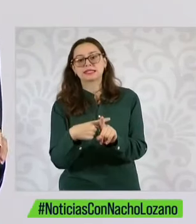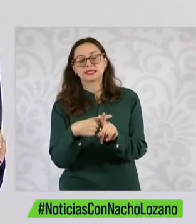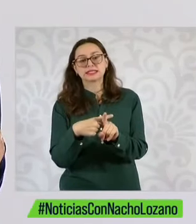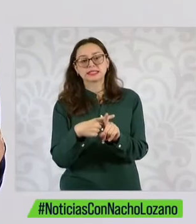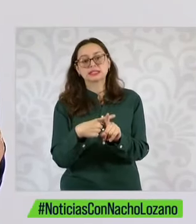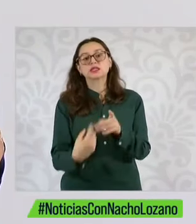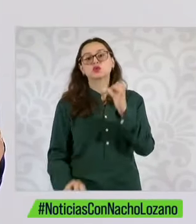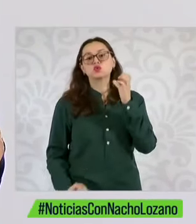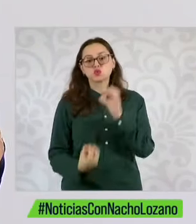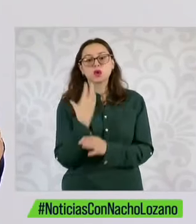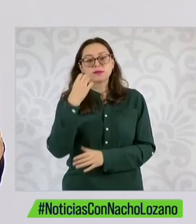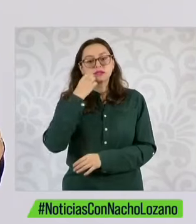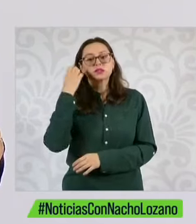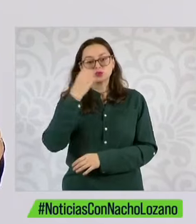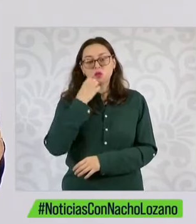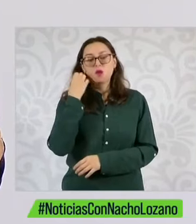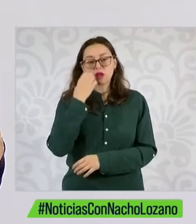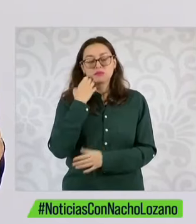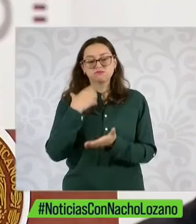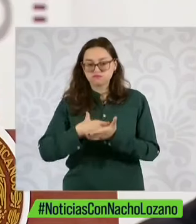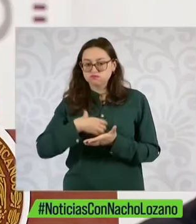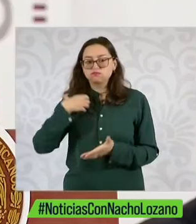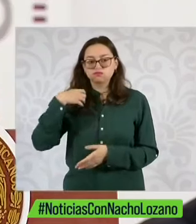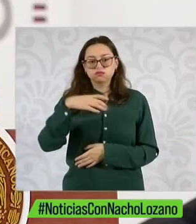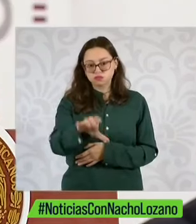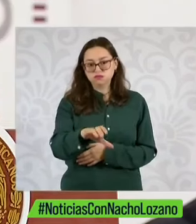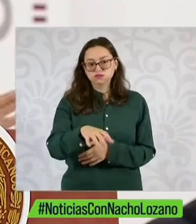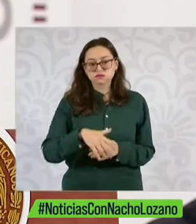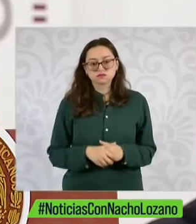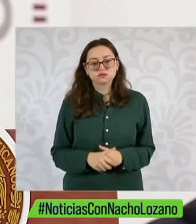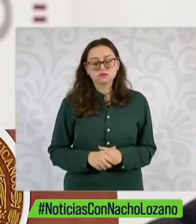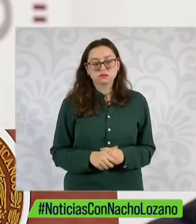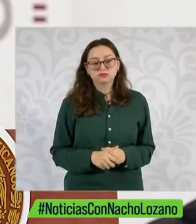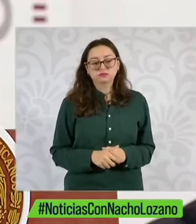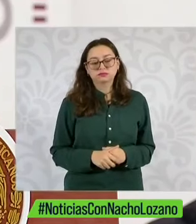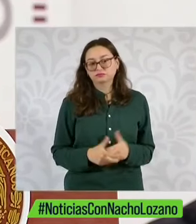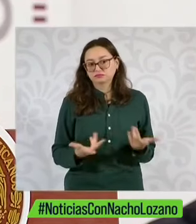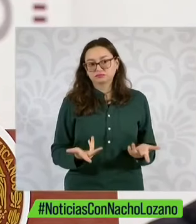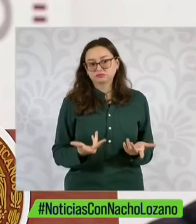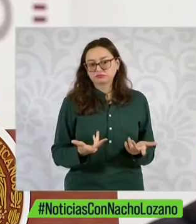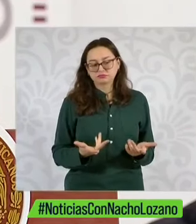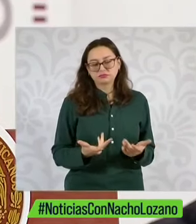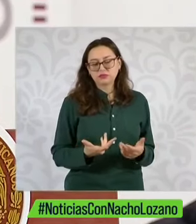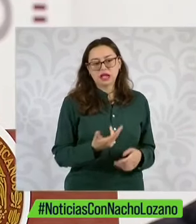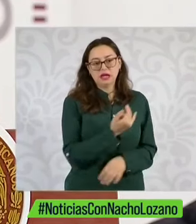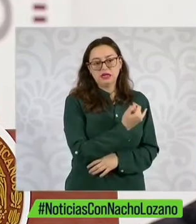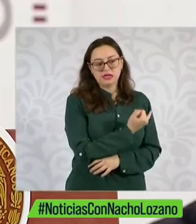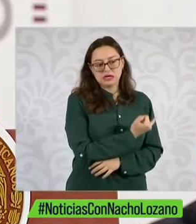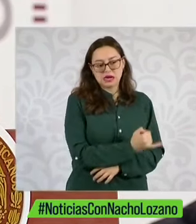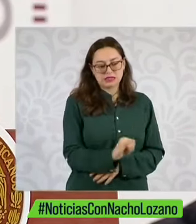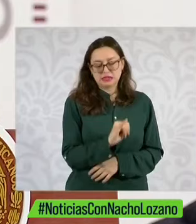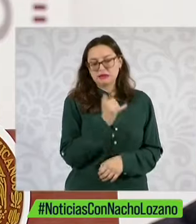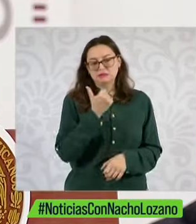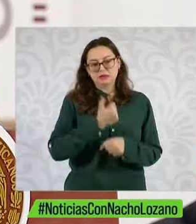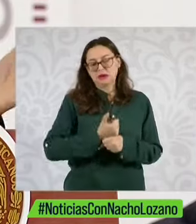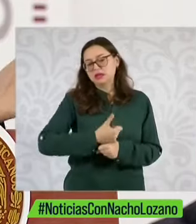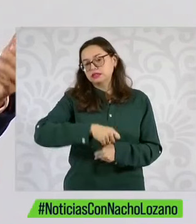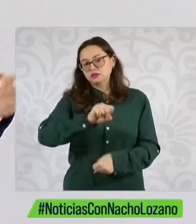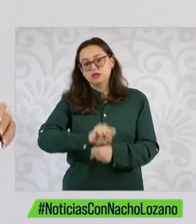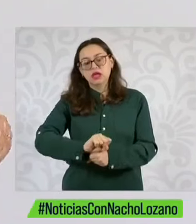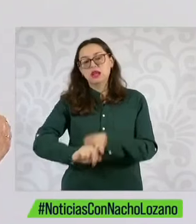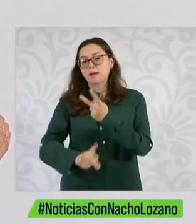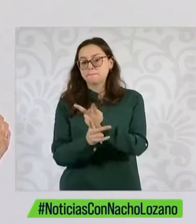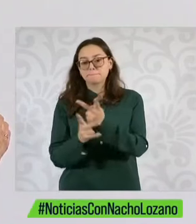para las nuevas escuelas, incluida desde la básica hasta media superior particularmente, que ya